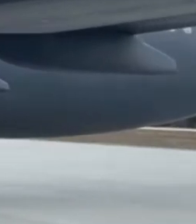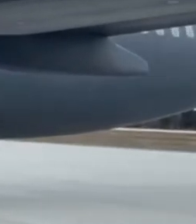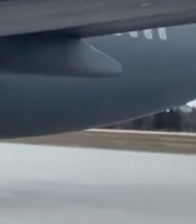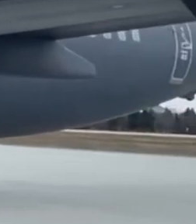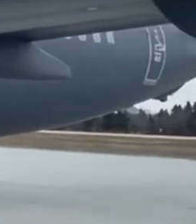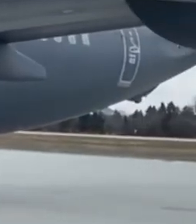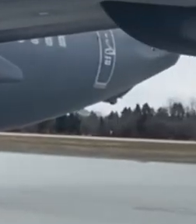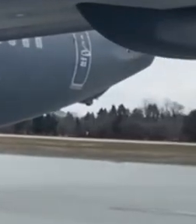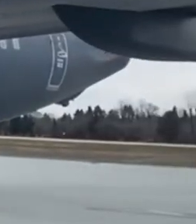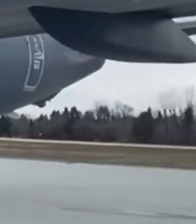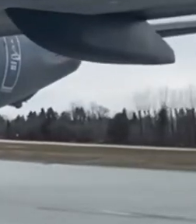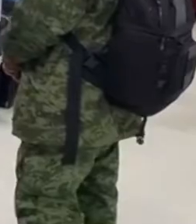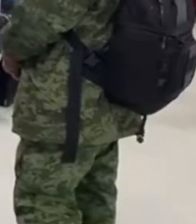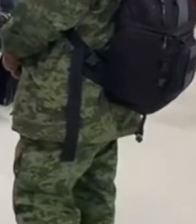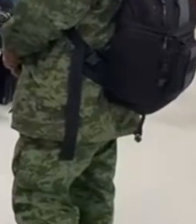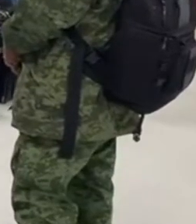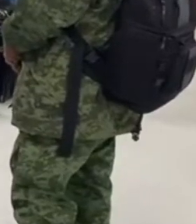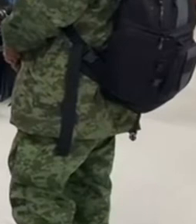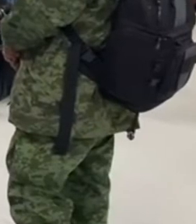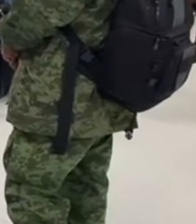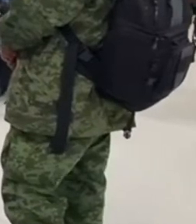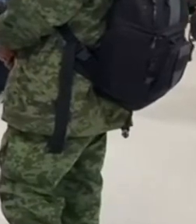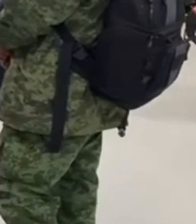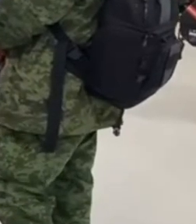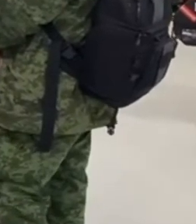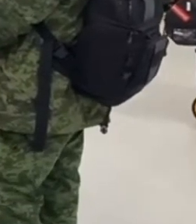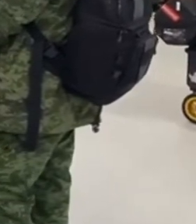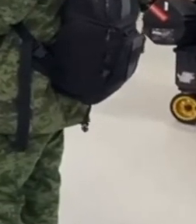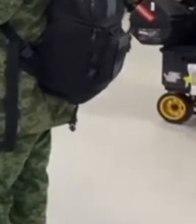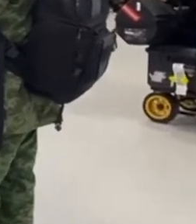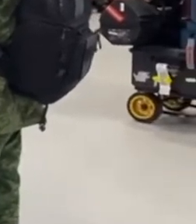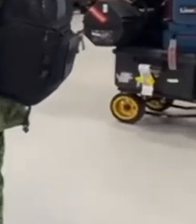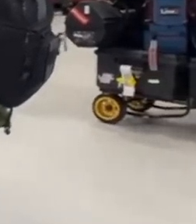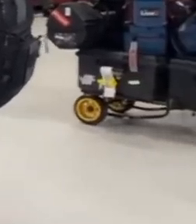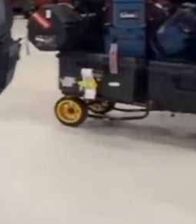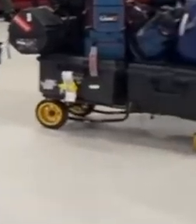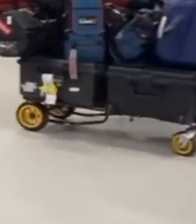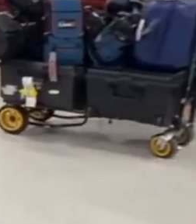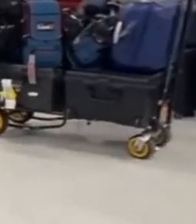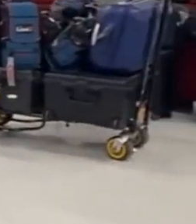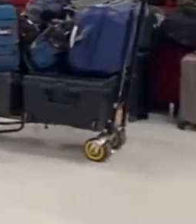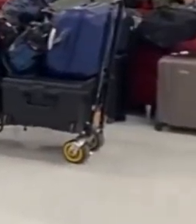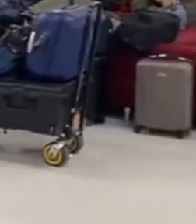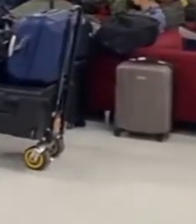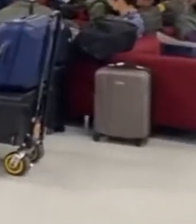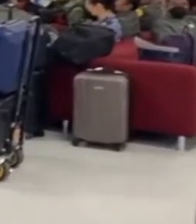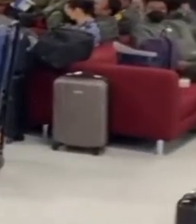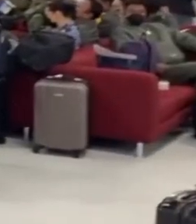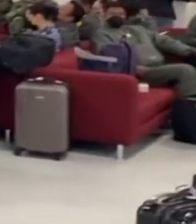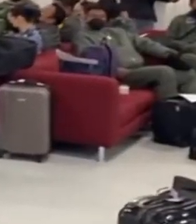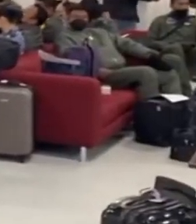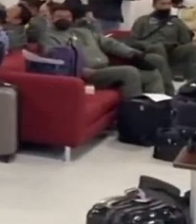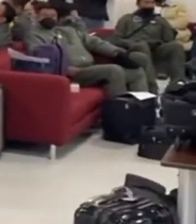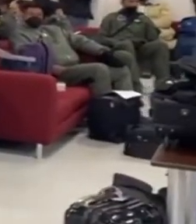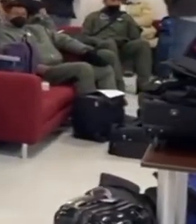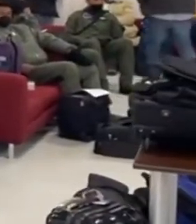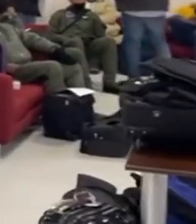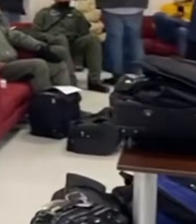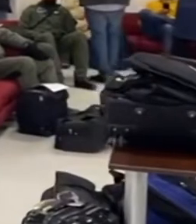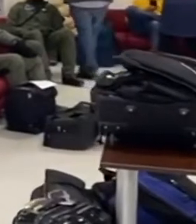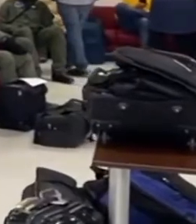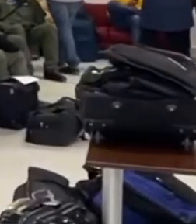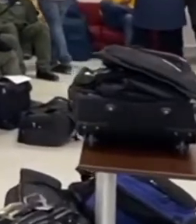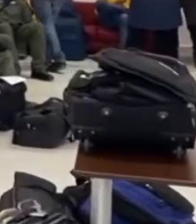para traerlos, mejor dicho, para que salgan a la frontera, que salgan de